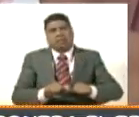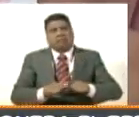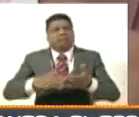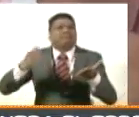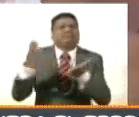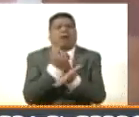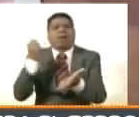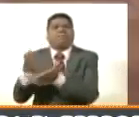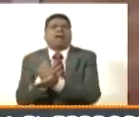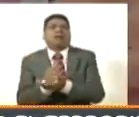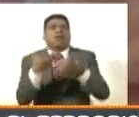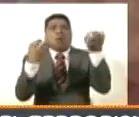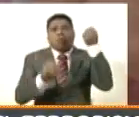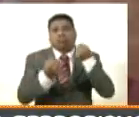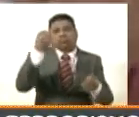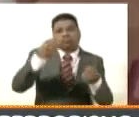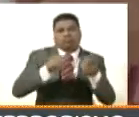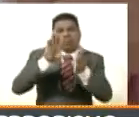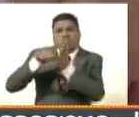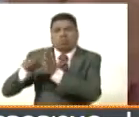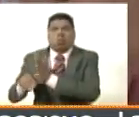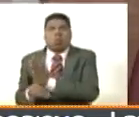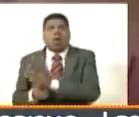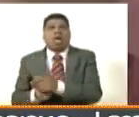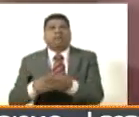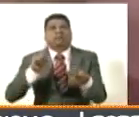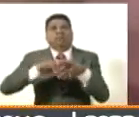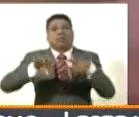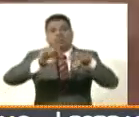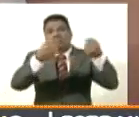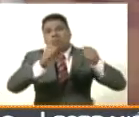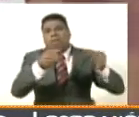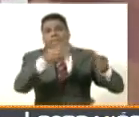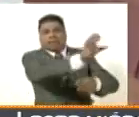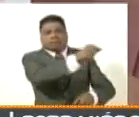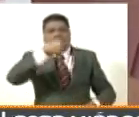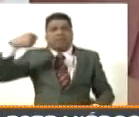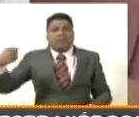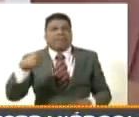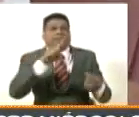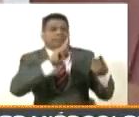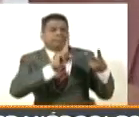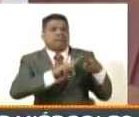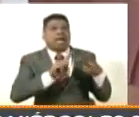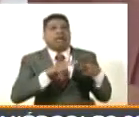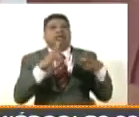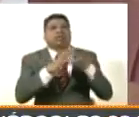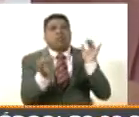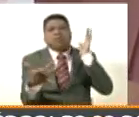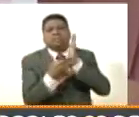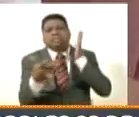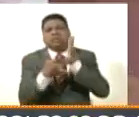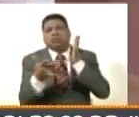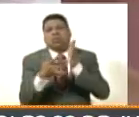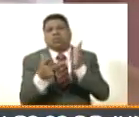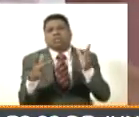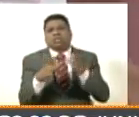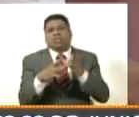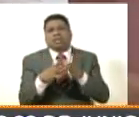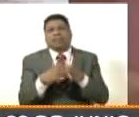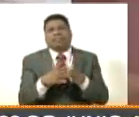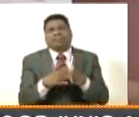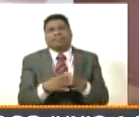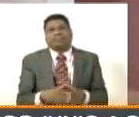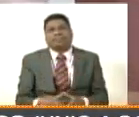los vehículos de nuestros trabajadores, el destrozo de las neveras y los equipos electrónicos y eléctricos para el